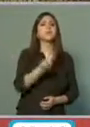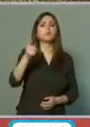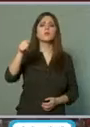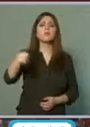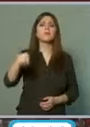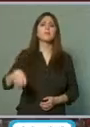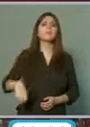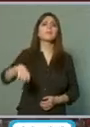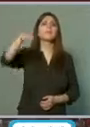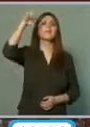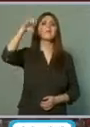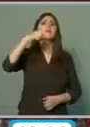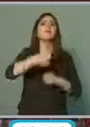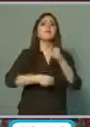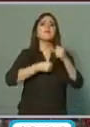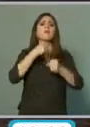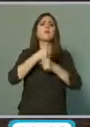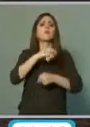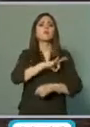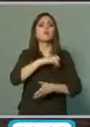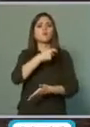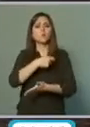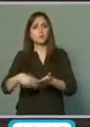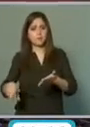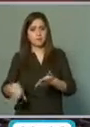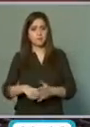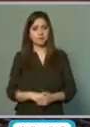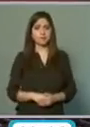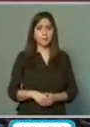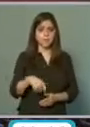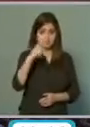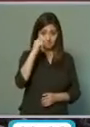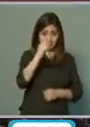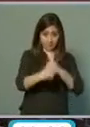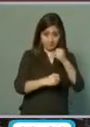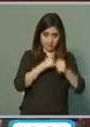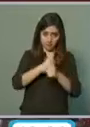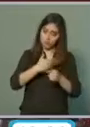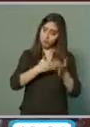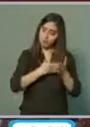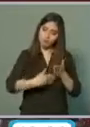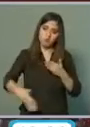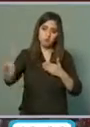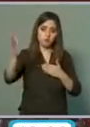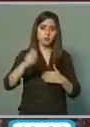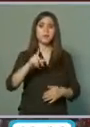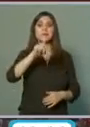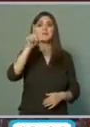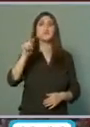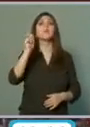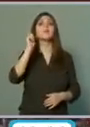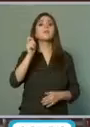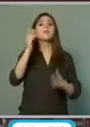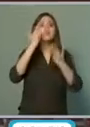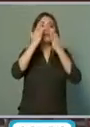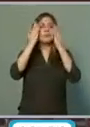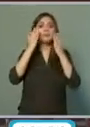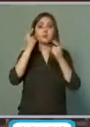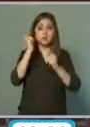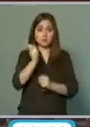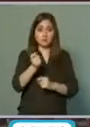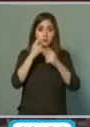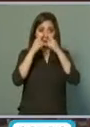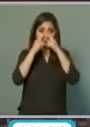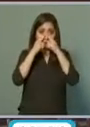productos? De 20 años en adelante. Ok. Y el masaje otra vez es de adentro hacia afuera, De ¿no? adentro Hacia las hacia sienes, ¿no? afuera, Ok. para de esta forma